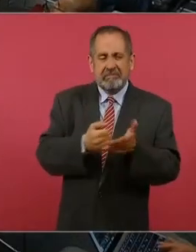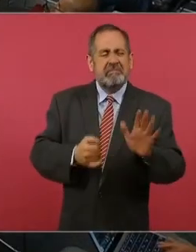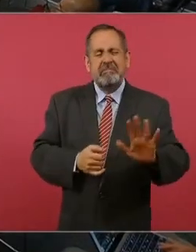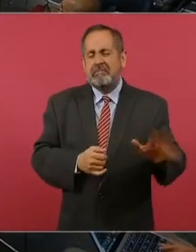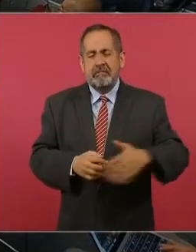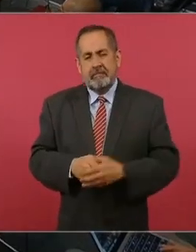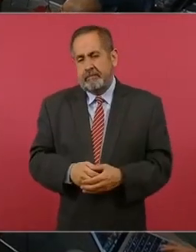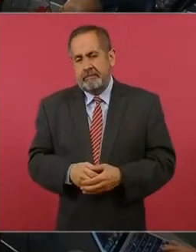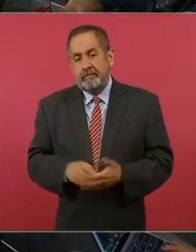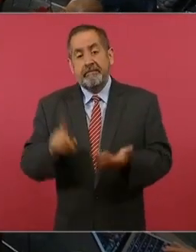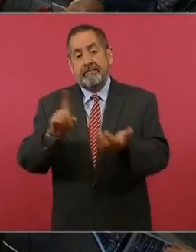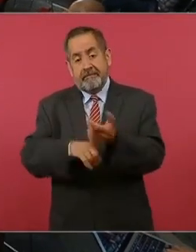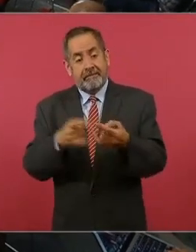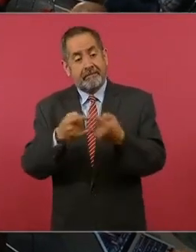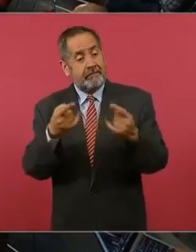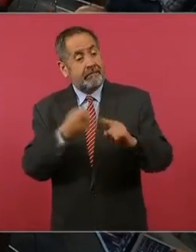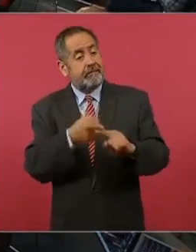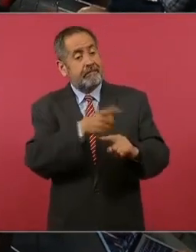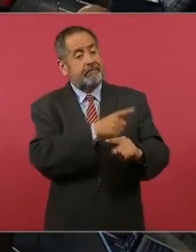Tiene su historia.